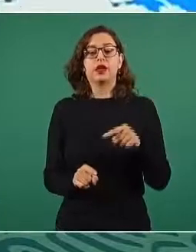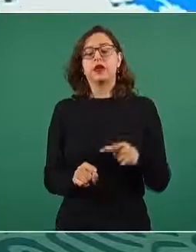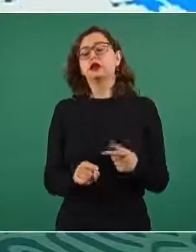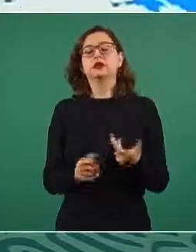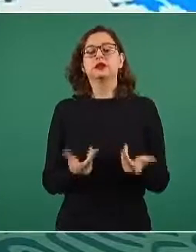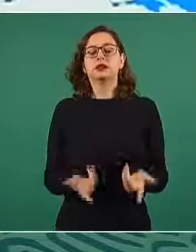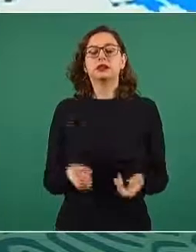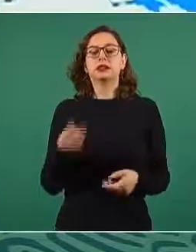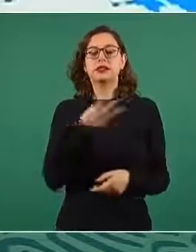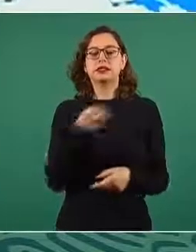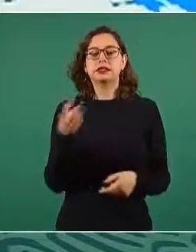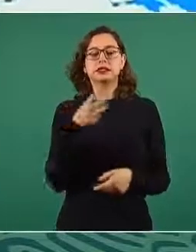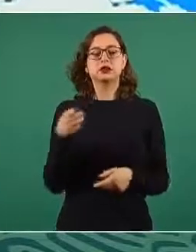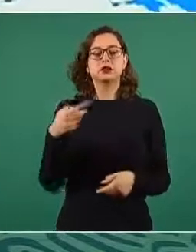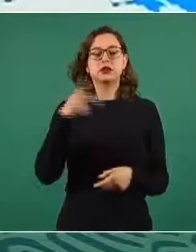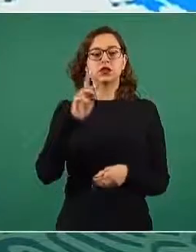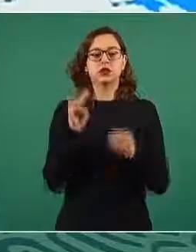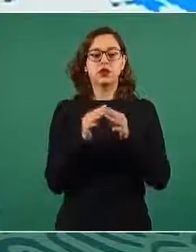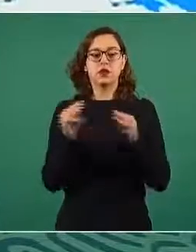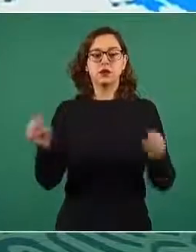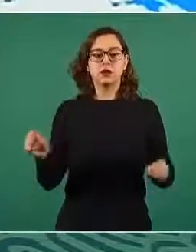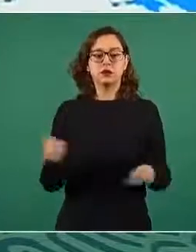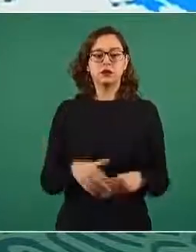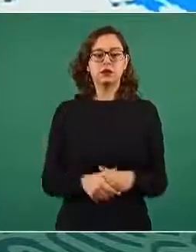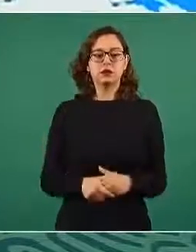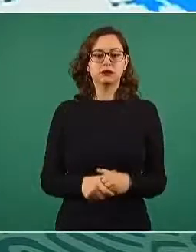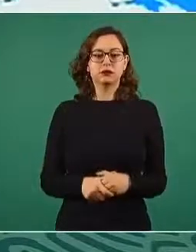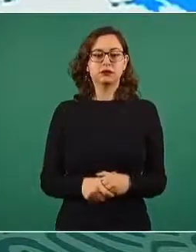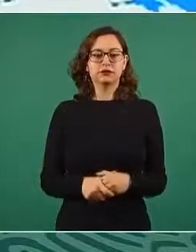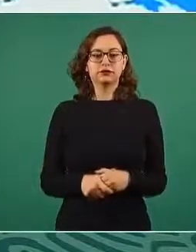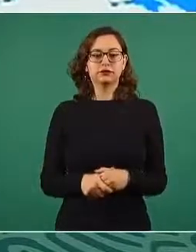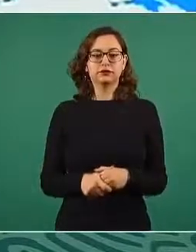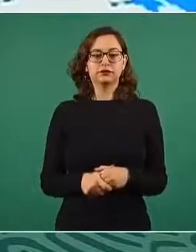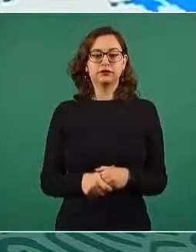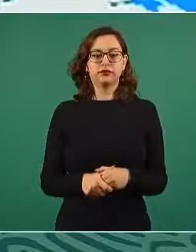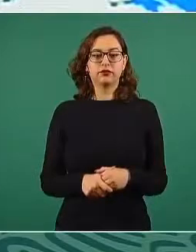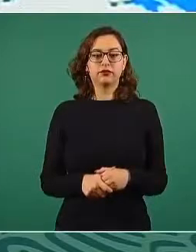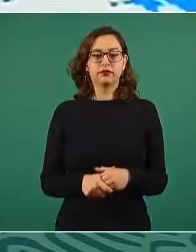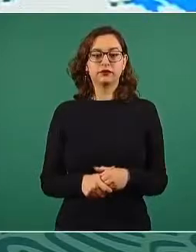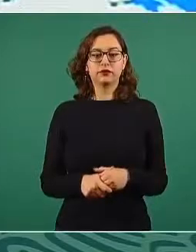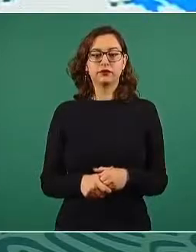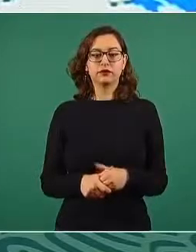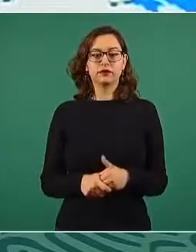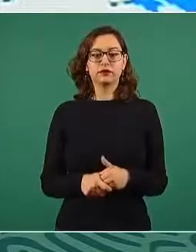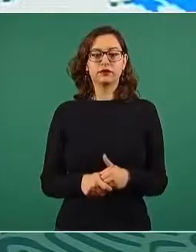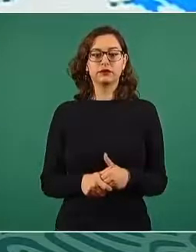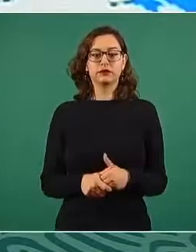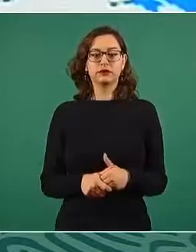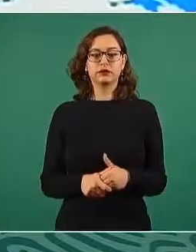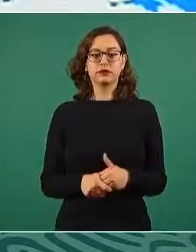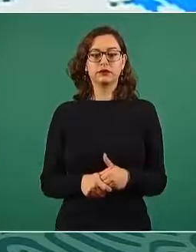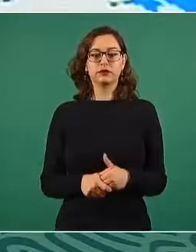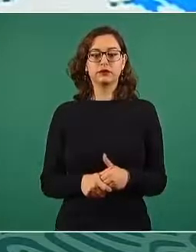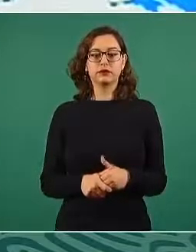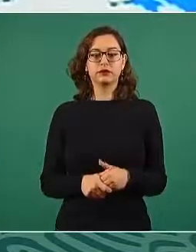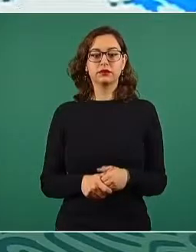Aquí son 300 kilómetros. Y aquí lo que queremos es